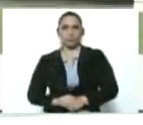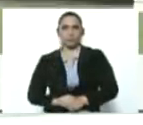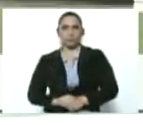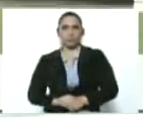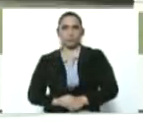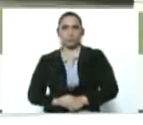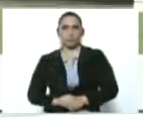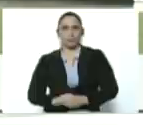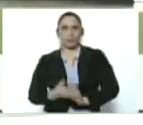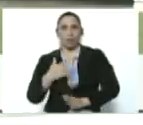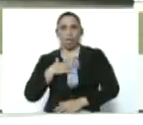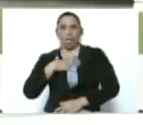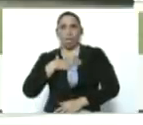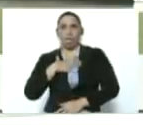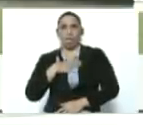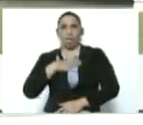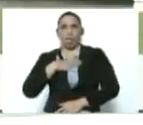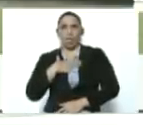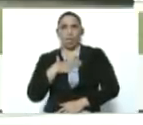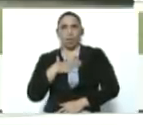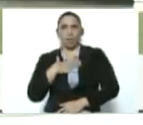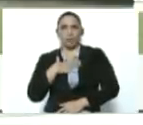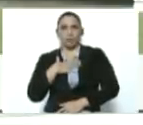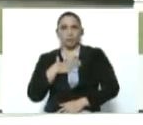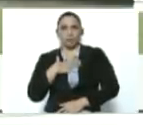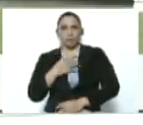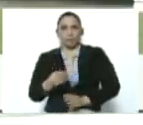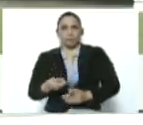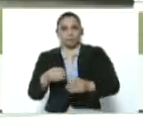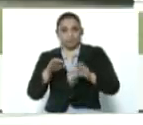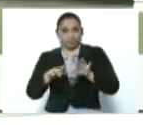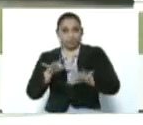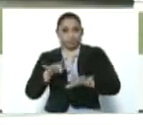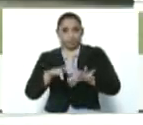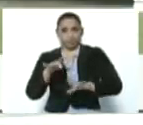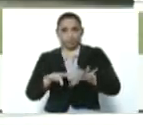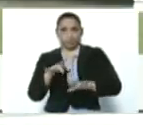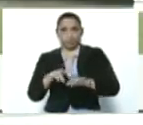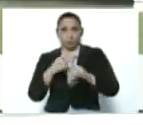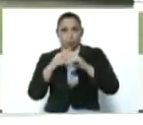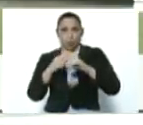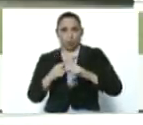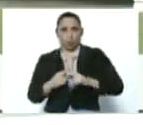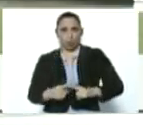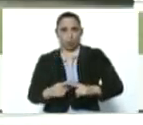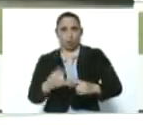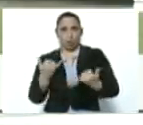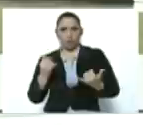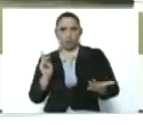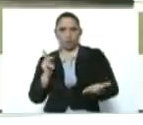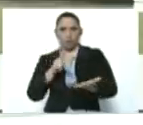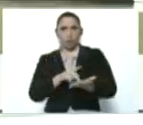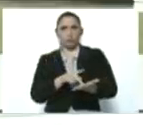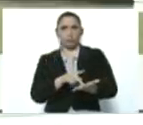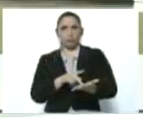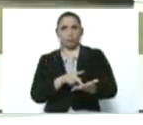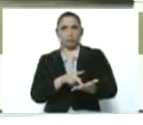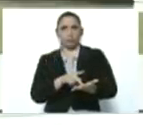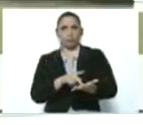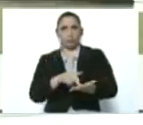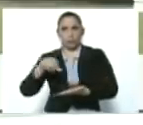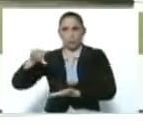asmática es contadora acaba de llegar de